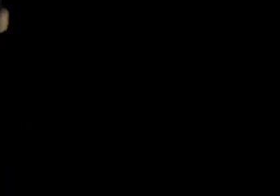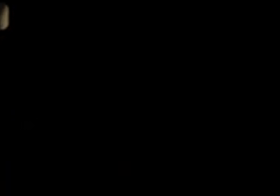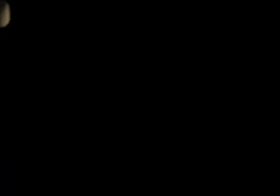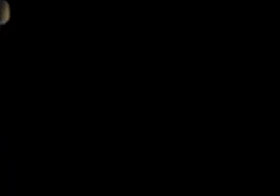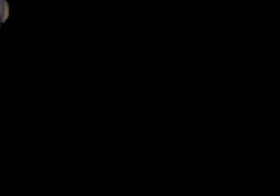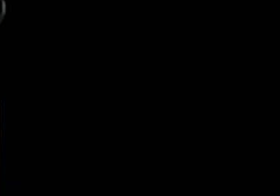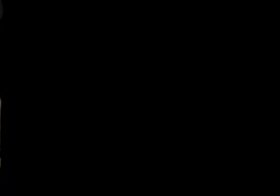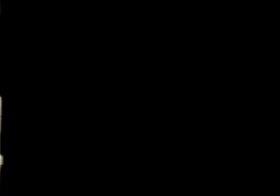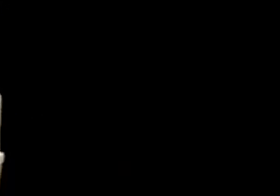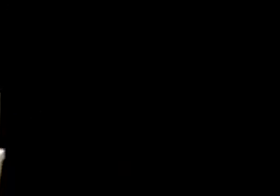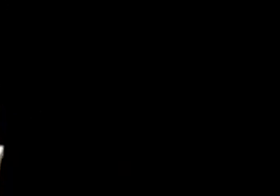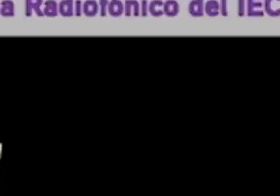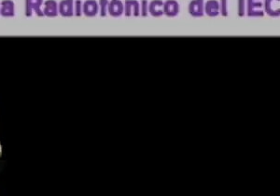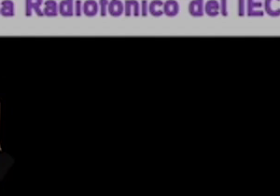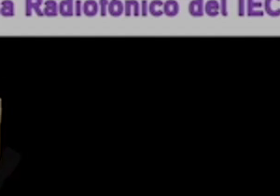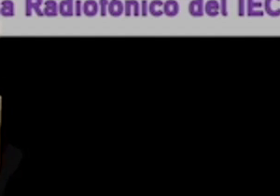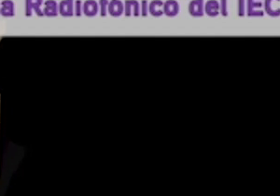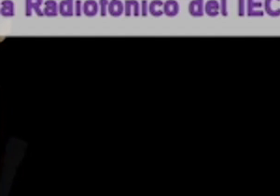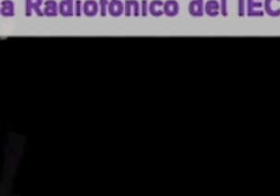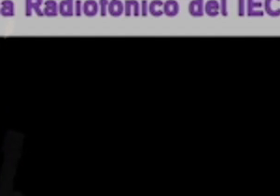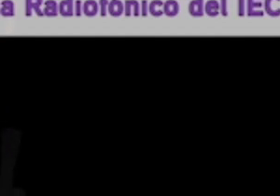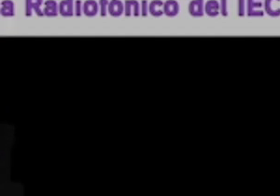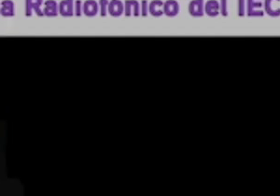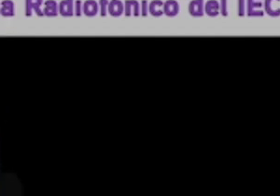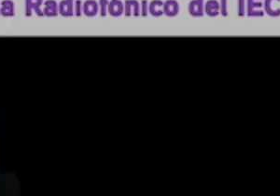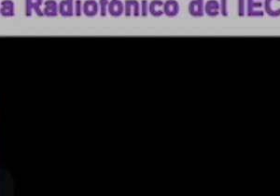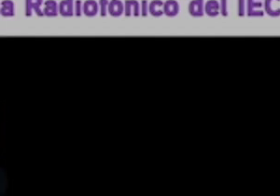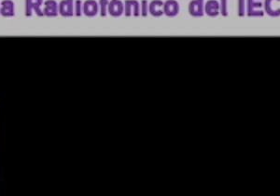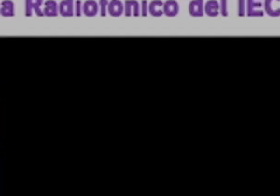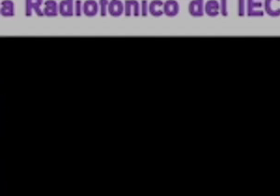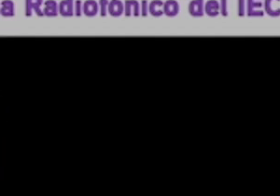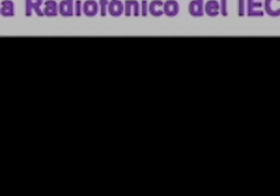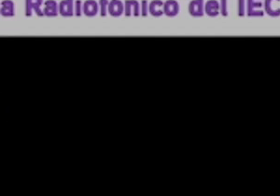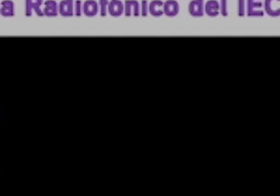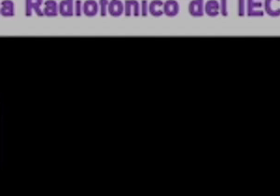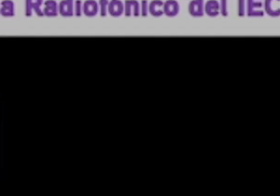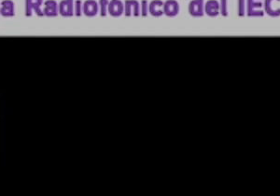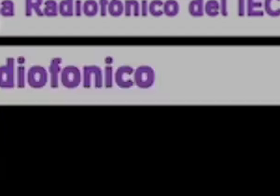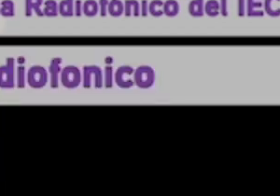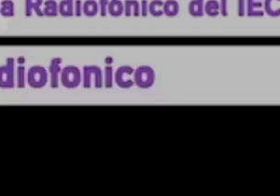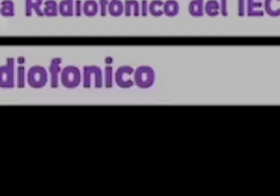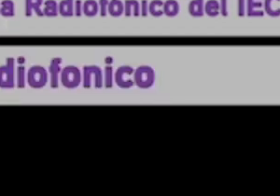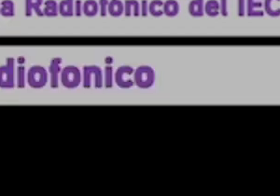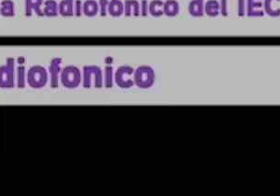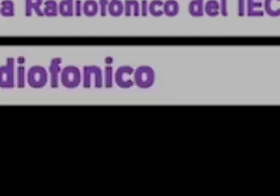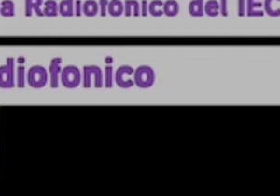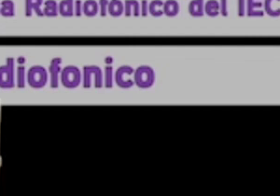seguir también en redes sociales, en Facebook como laurna.programa radiofónico del IEC, en Instagram,